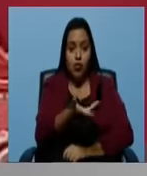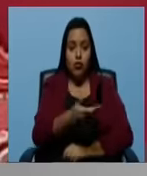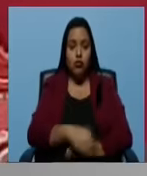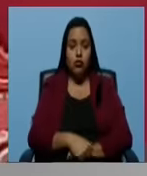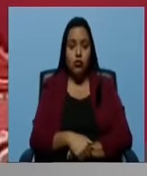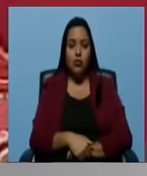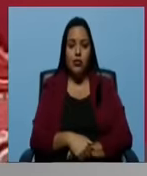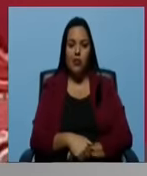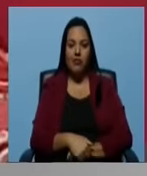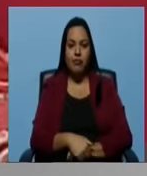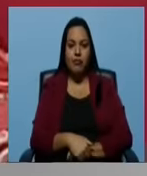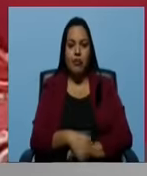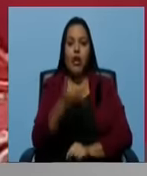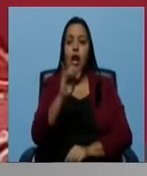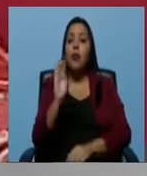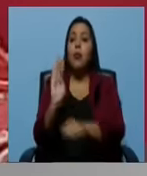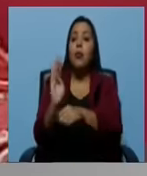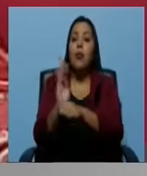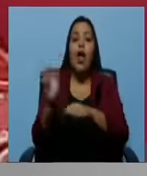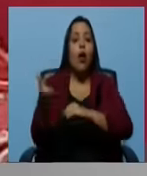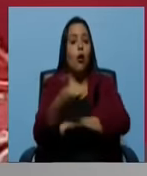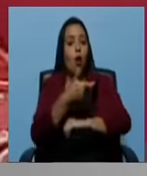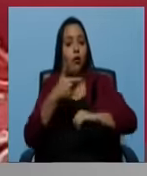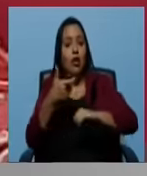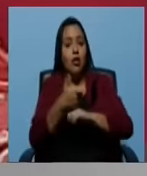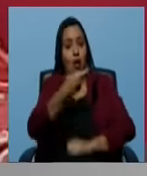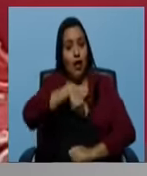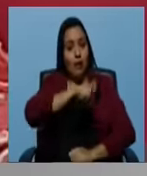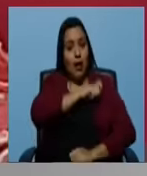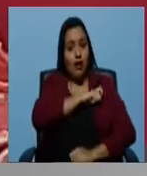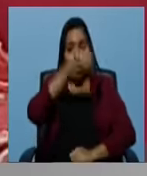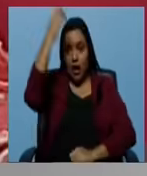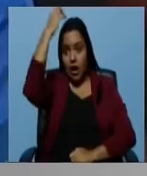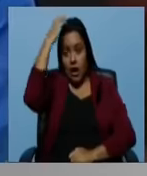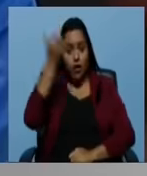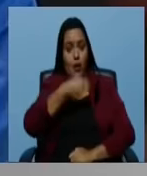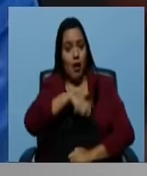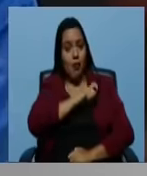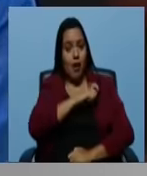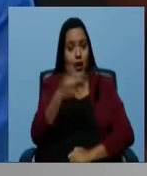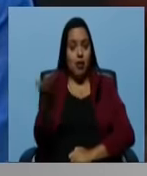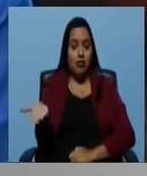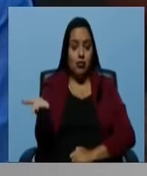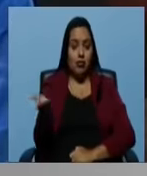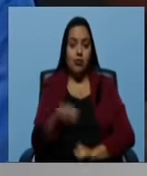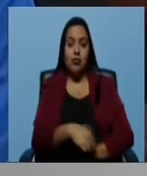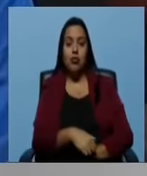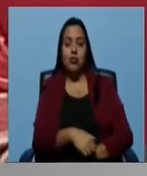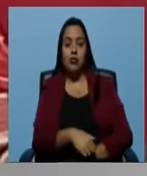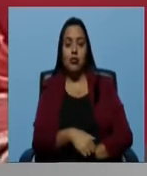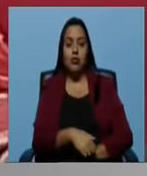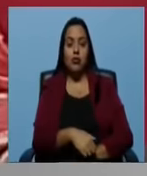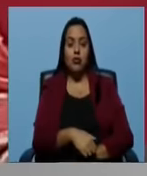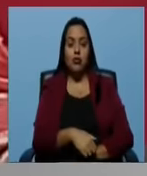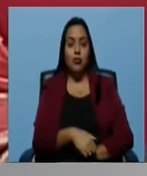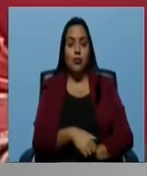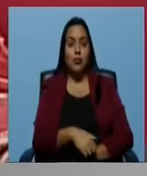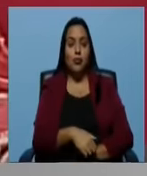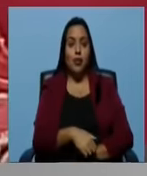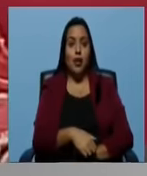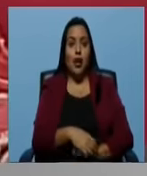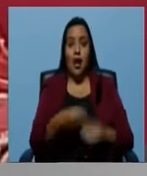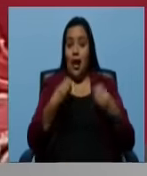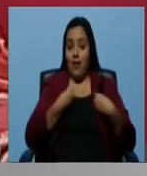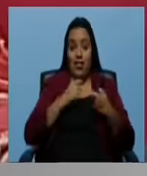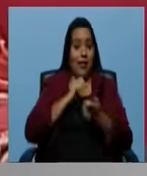un niño español, y lo protege el gobierno de España, el reino de España. Y bueno, como la vida da tantas vueltas,